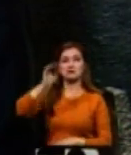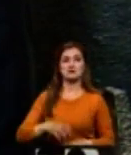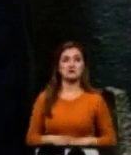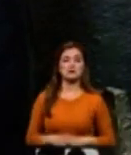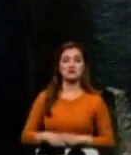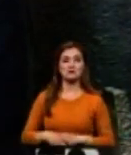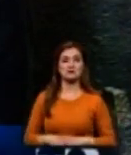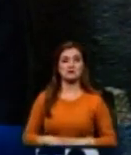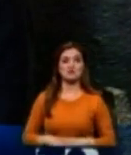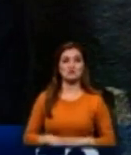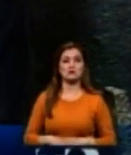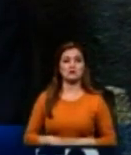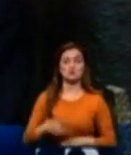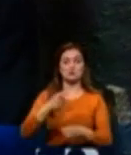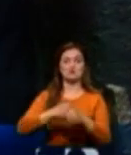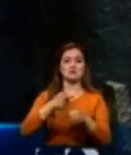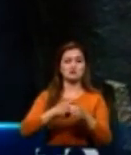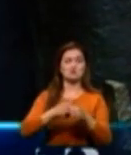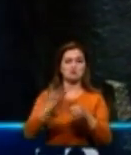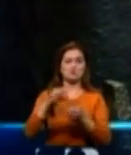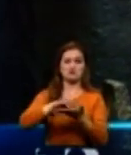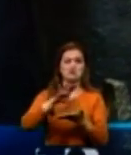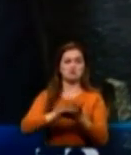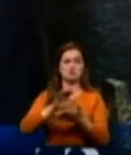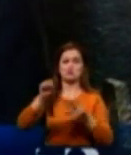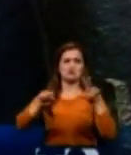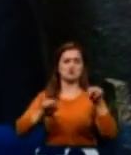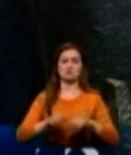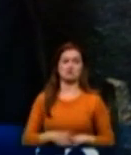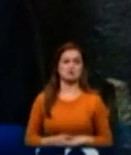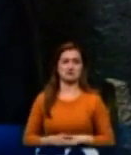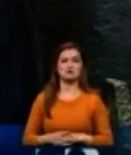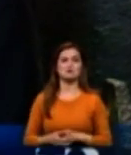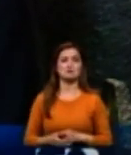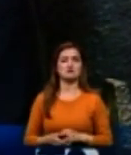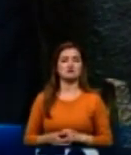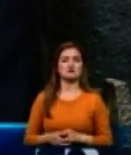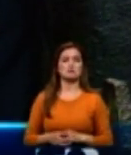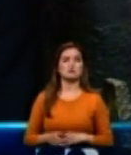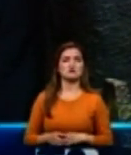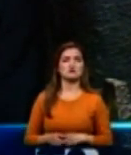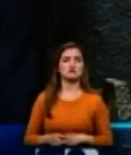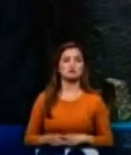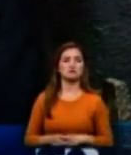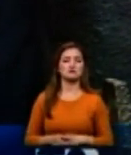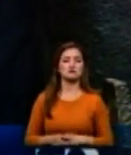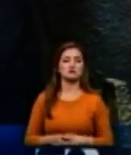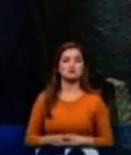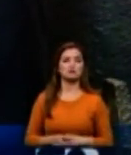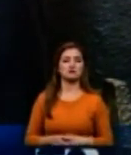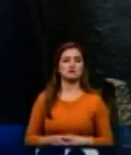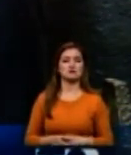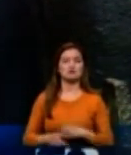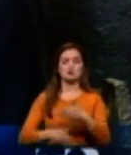ponemos a analizar casos concretos en los cuales puedan aplicarse o no. Las pretensiones dentro de un